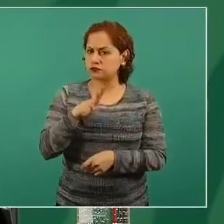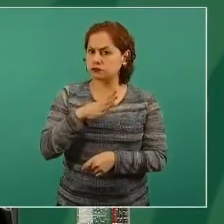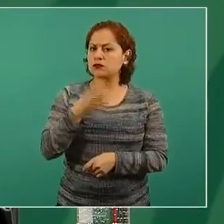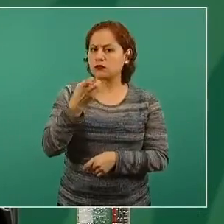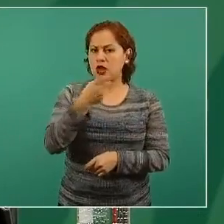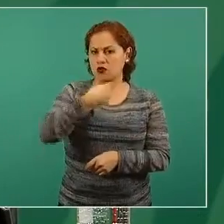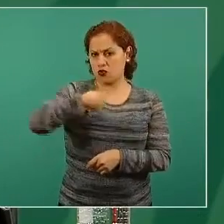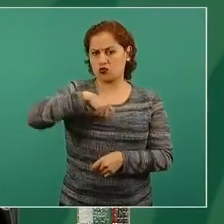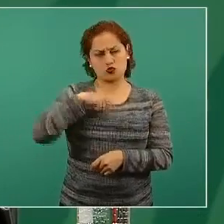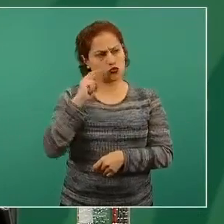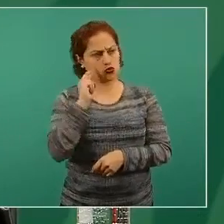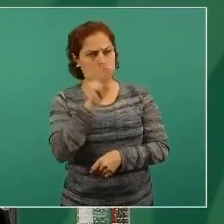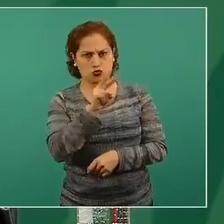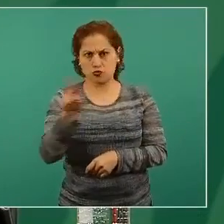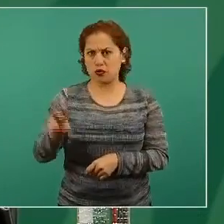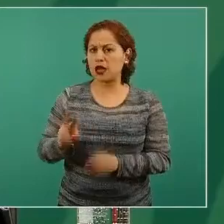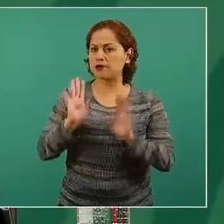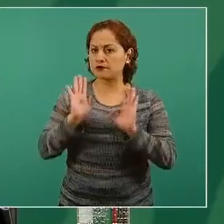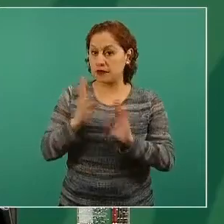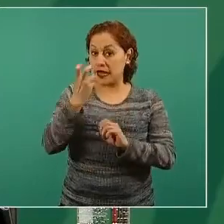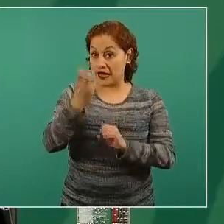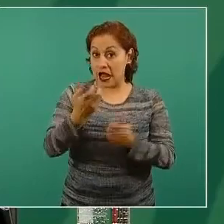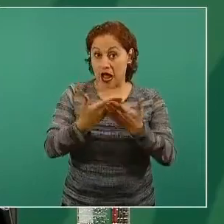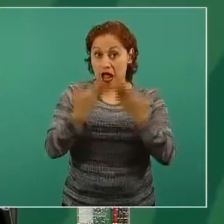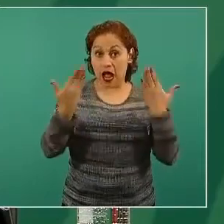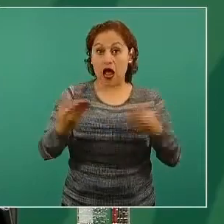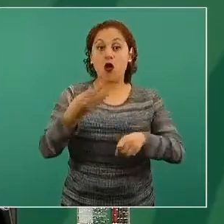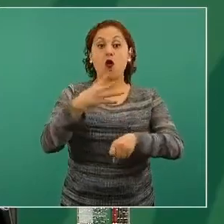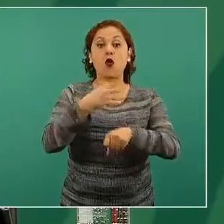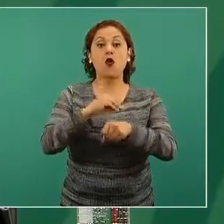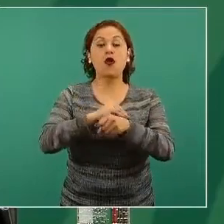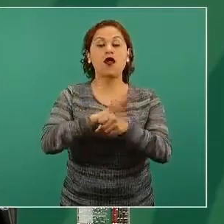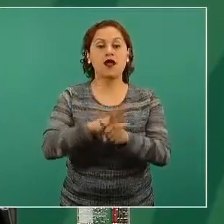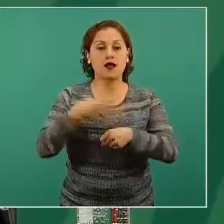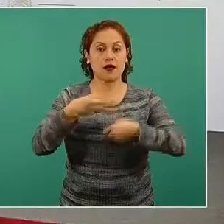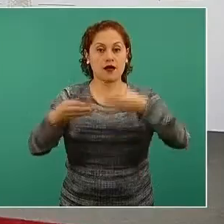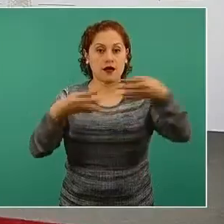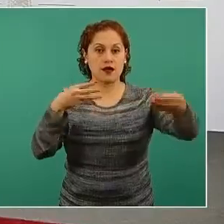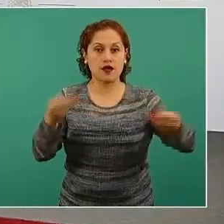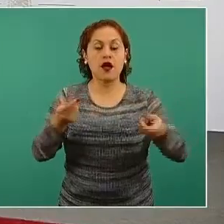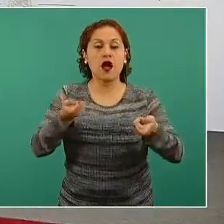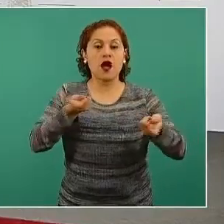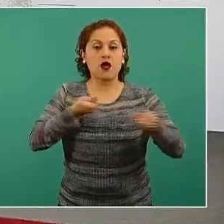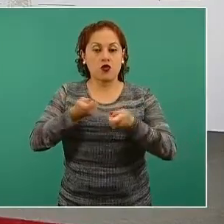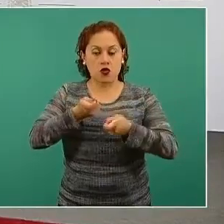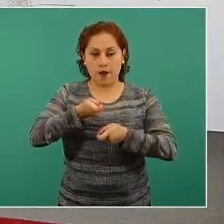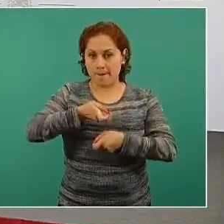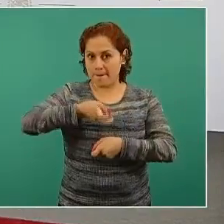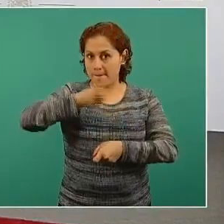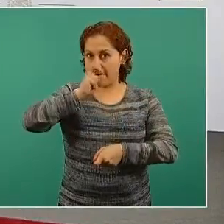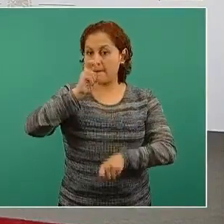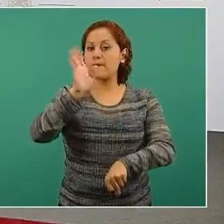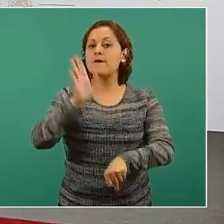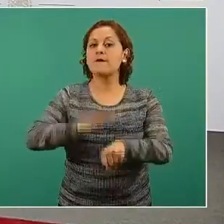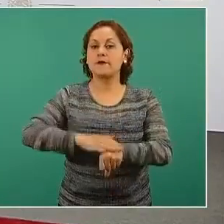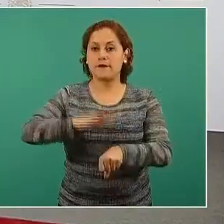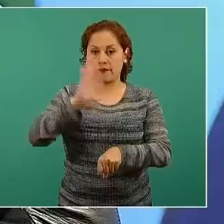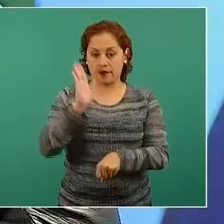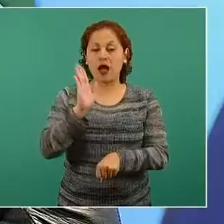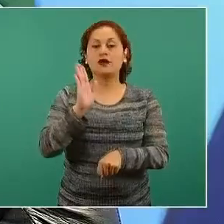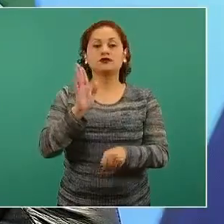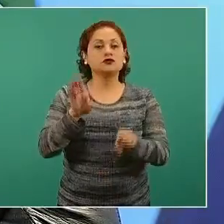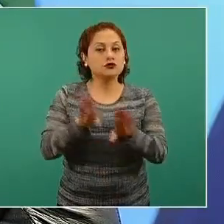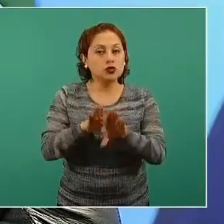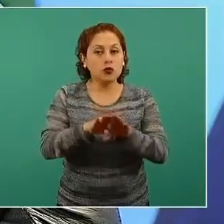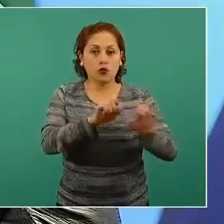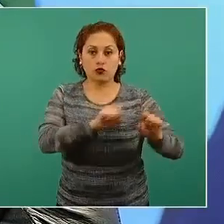ahora ante la pandemia de COVID es uno de los temas que en el tema de control de infecciones ha sido focalizado a través de las diferentes